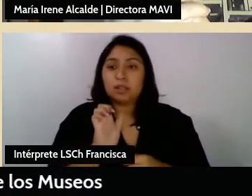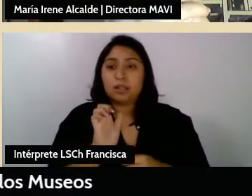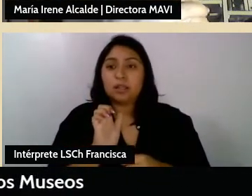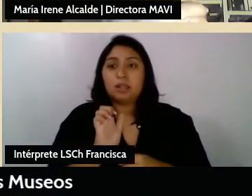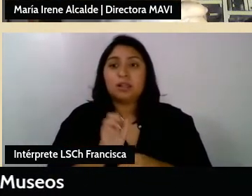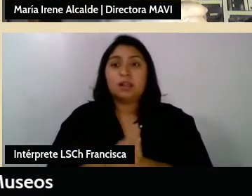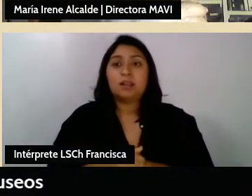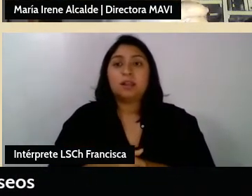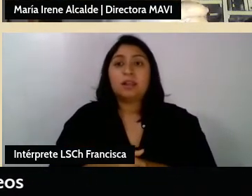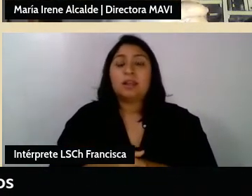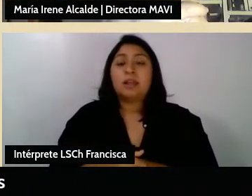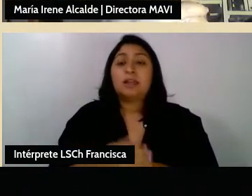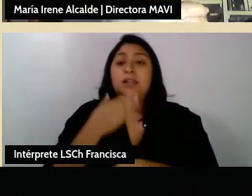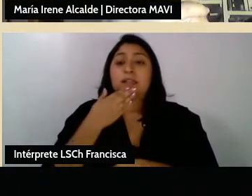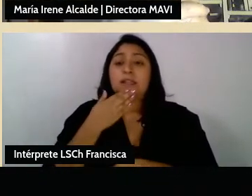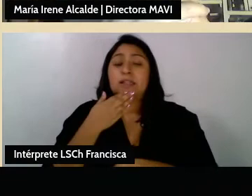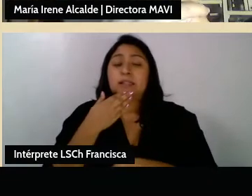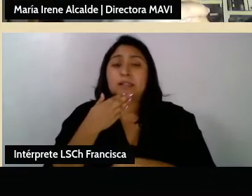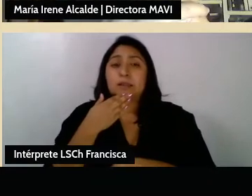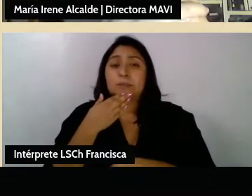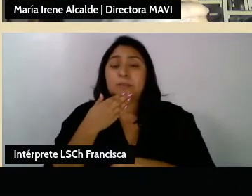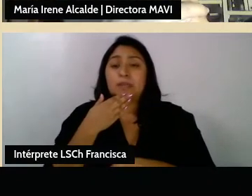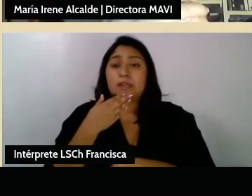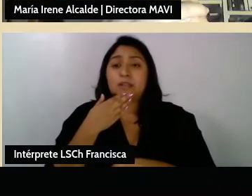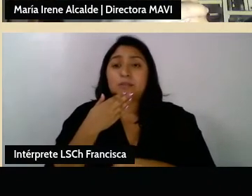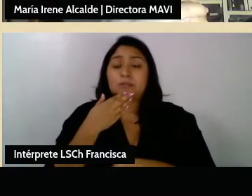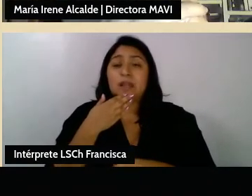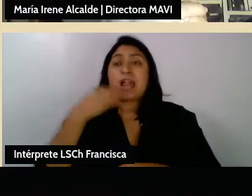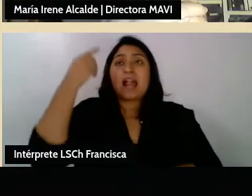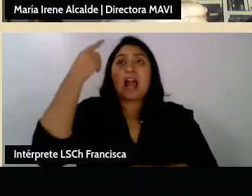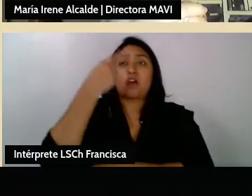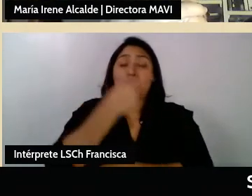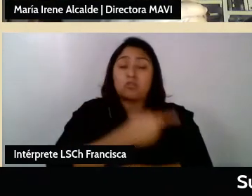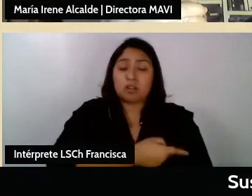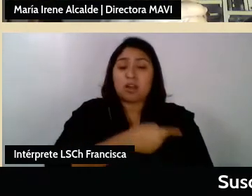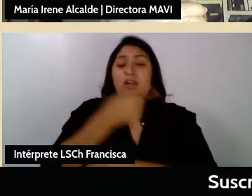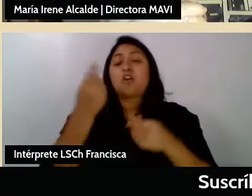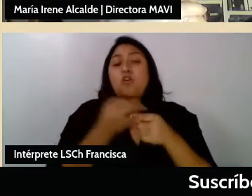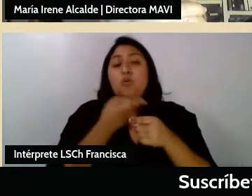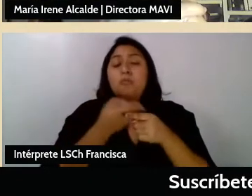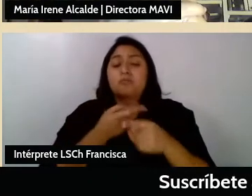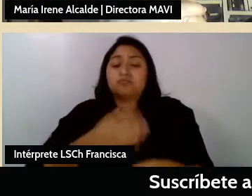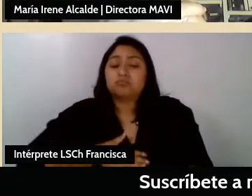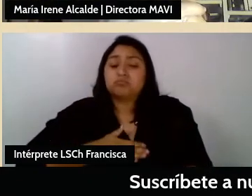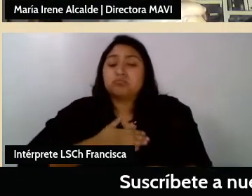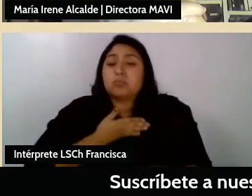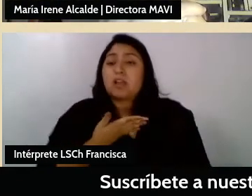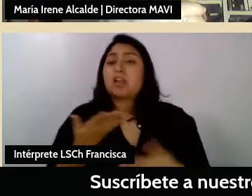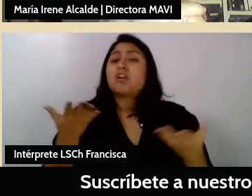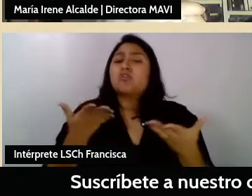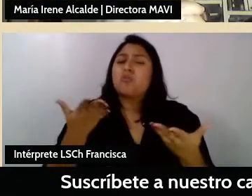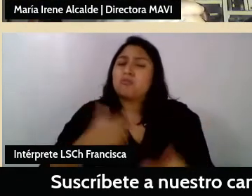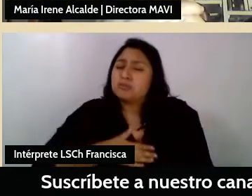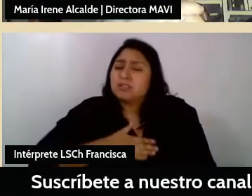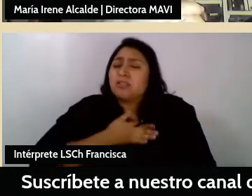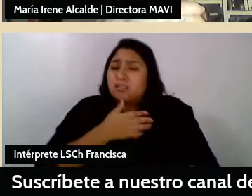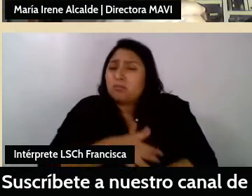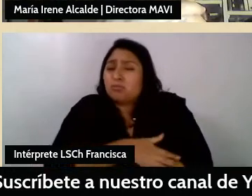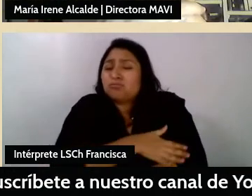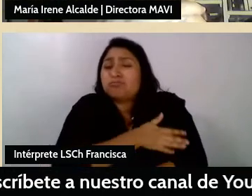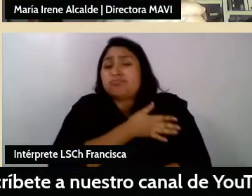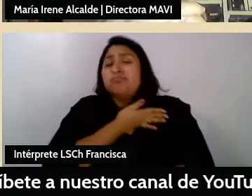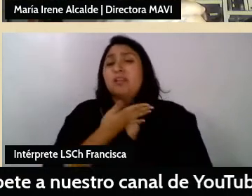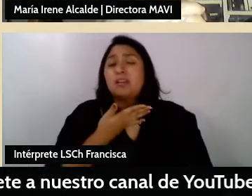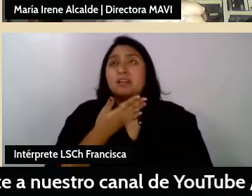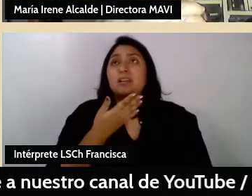la jornada, como para hablar de nuestros sentimientos y como de cómo nos sentimos, como fue como ver